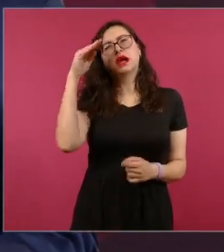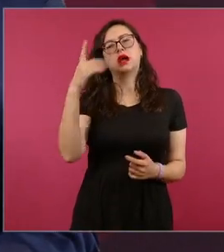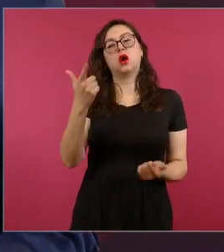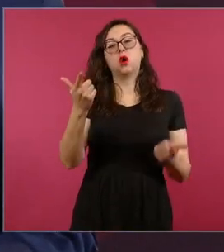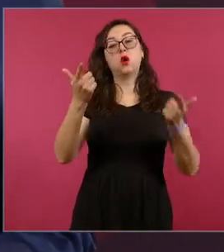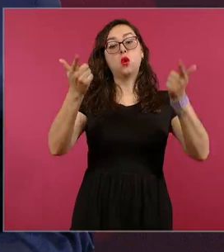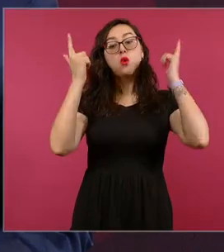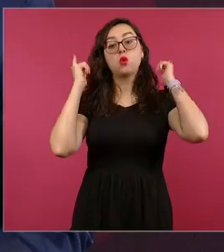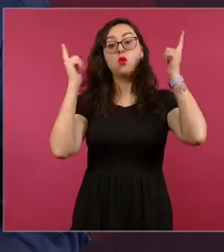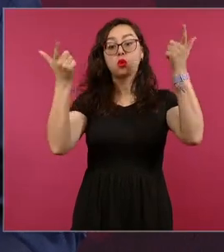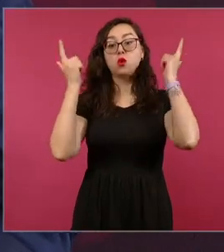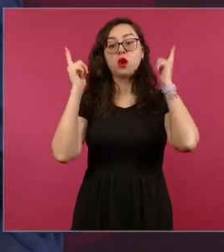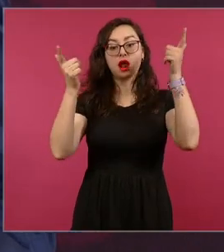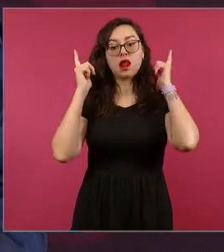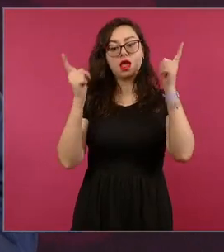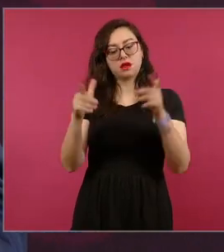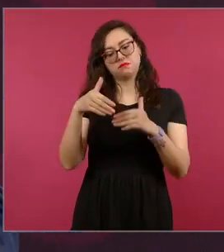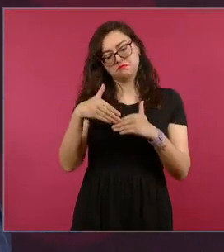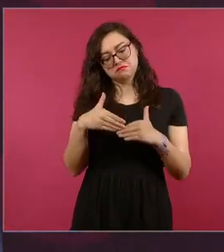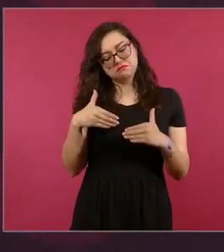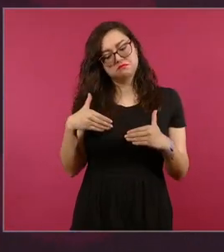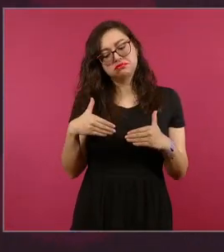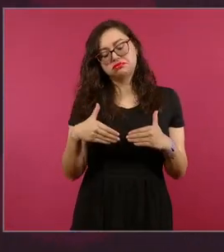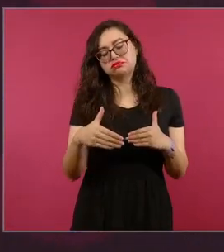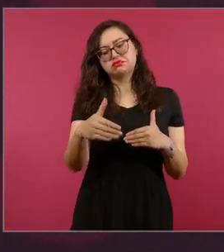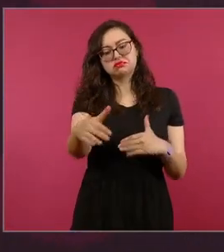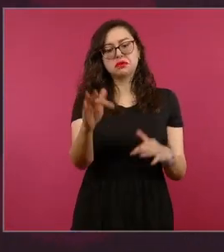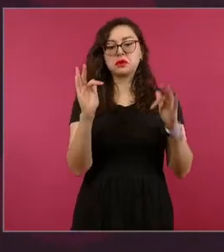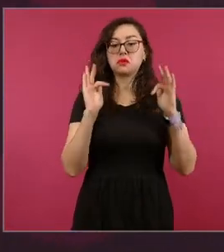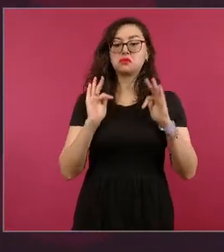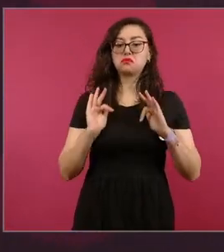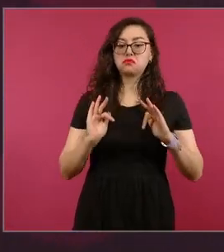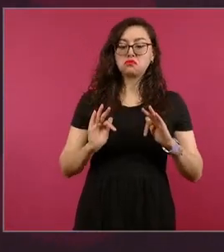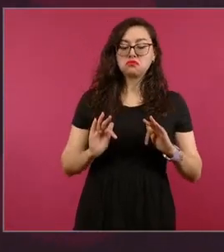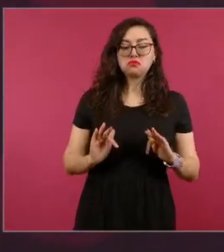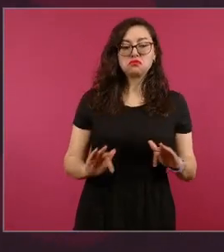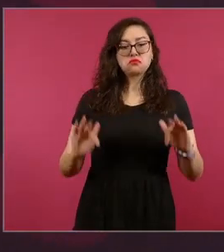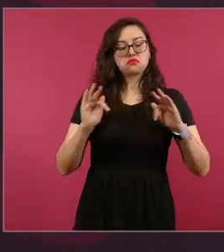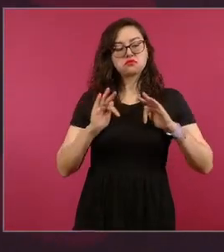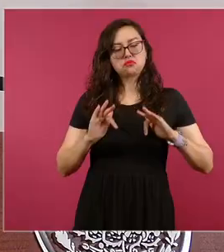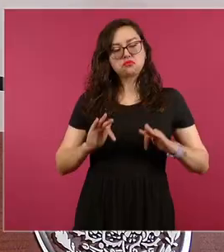manera, para que el día de la elección sean los ciudadanos